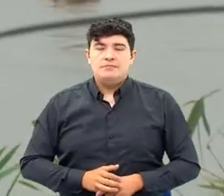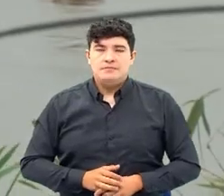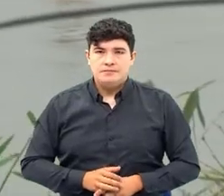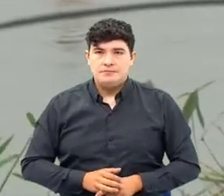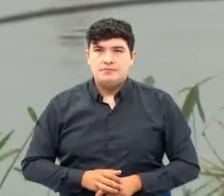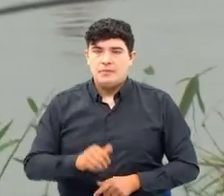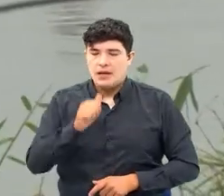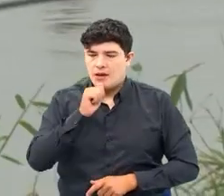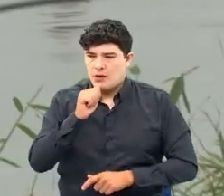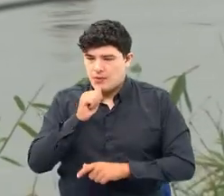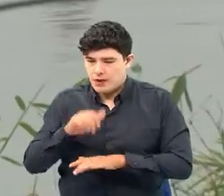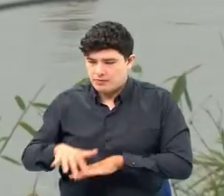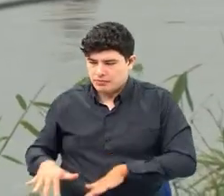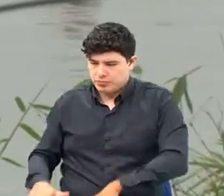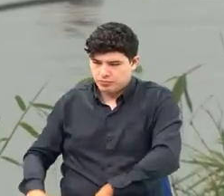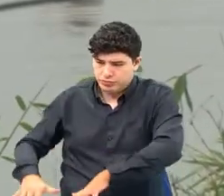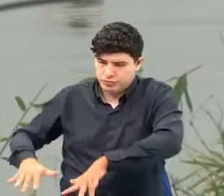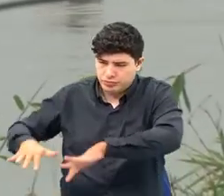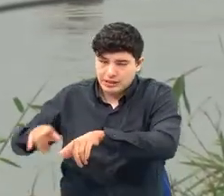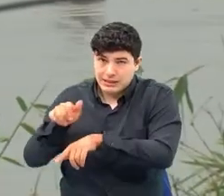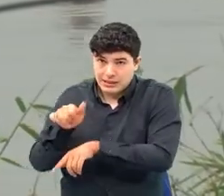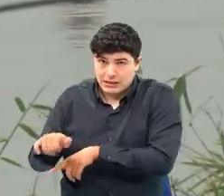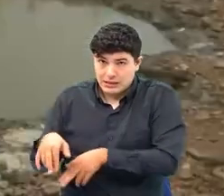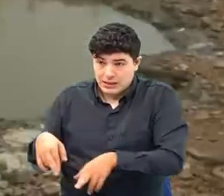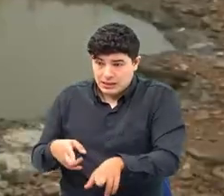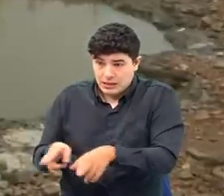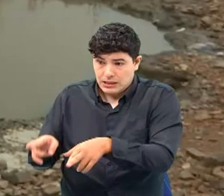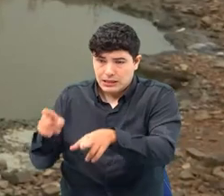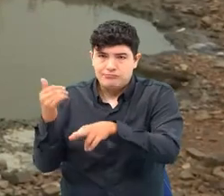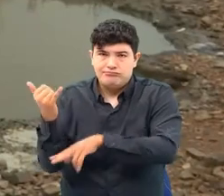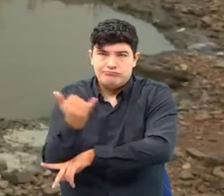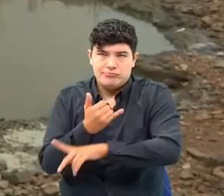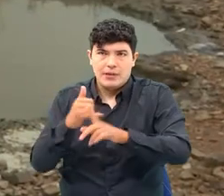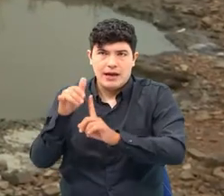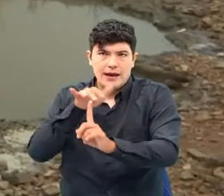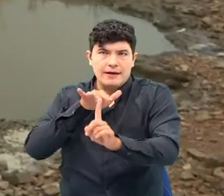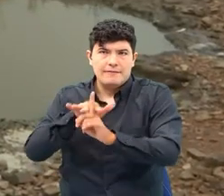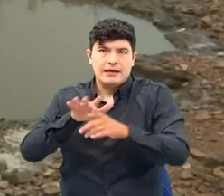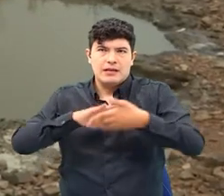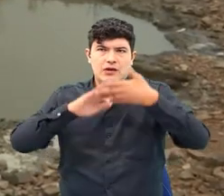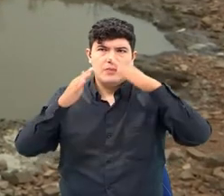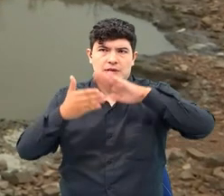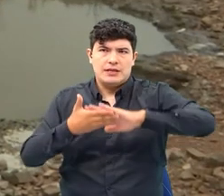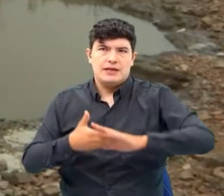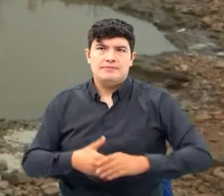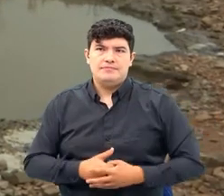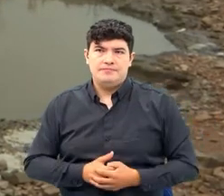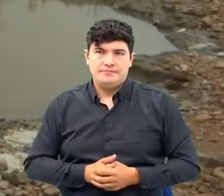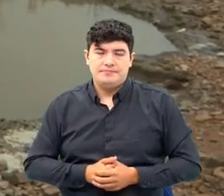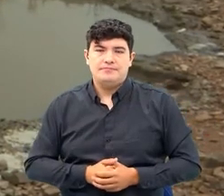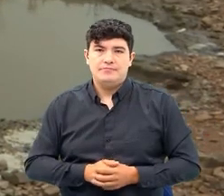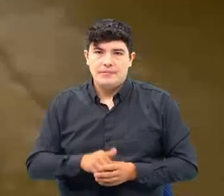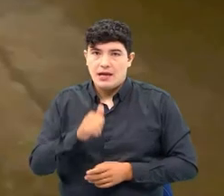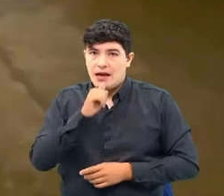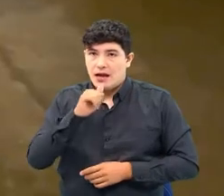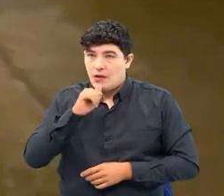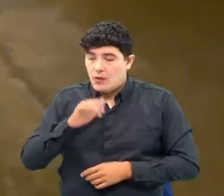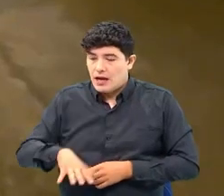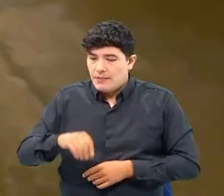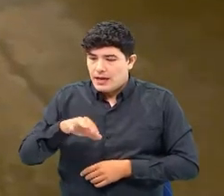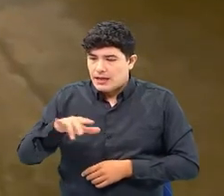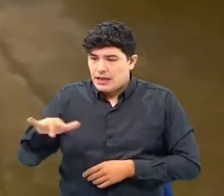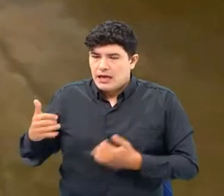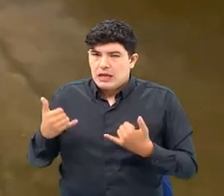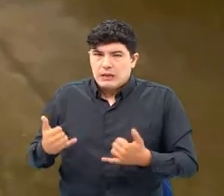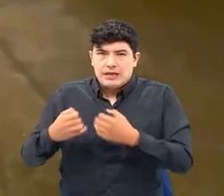Las inundaciones en la población ribereña han afectado gran parte de la población urbana, que han visto perdidas entre las aguas del Magdalena sus